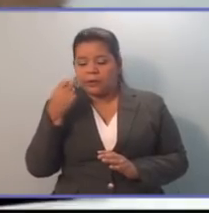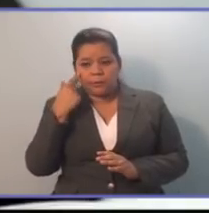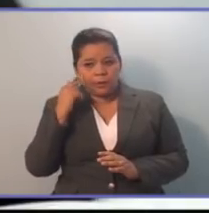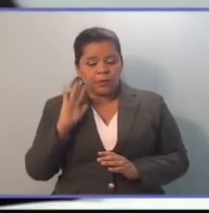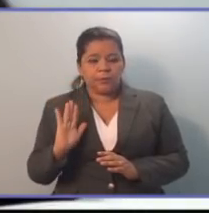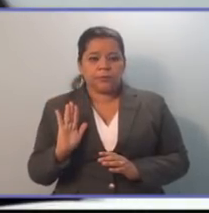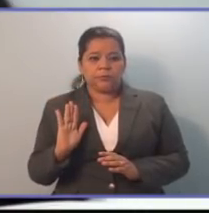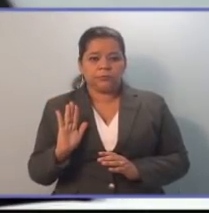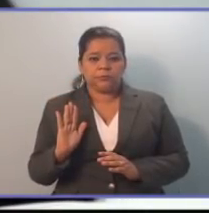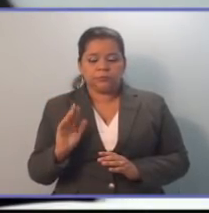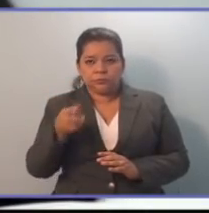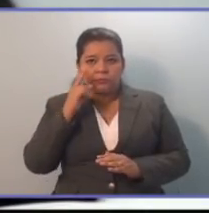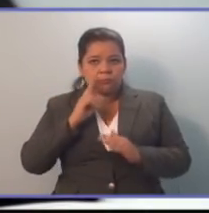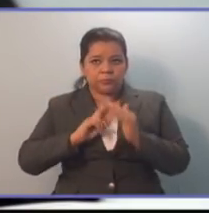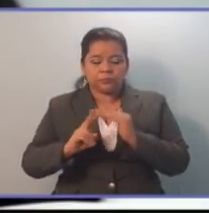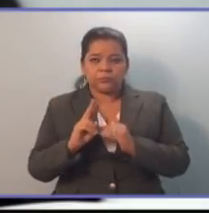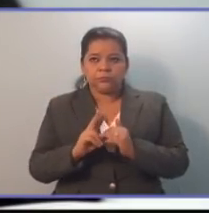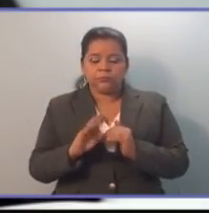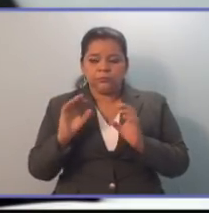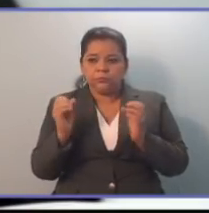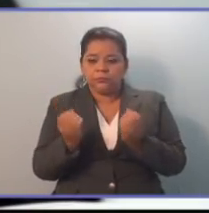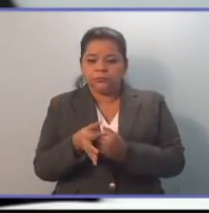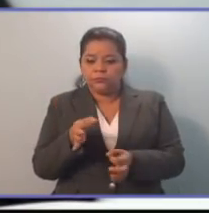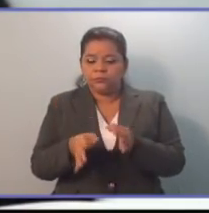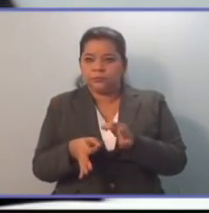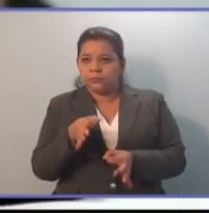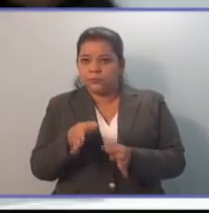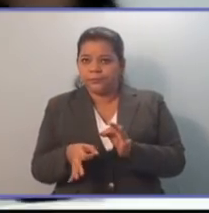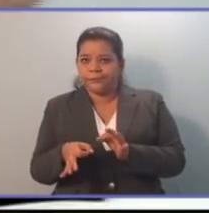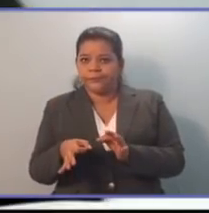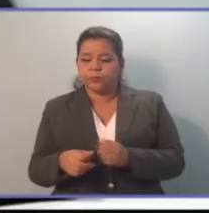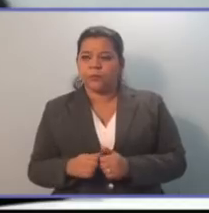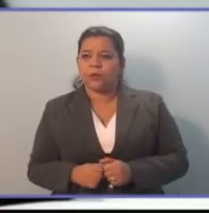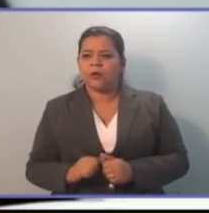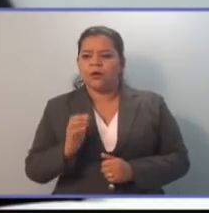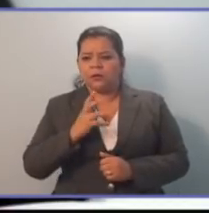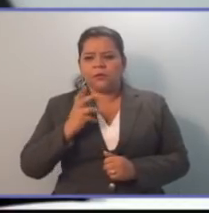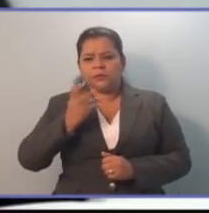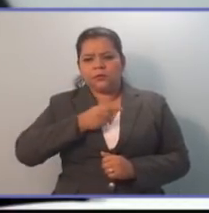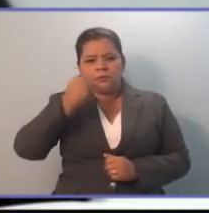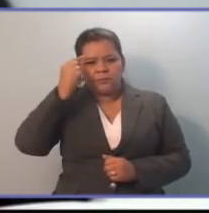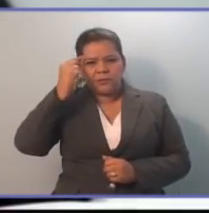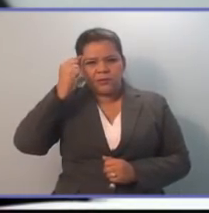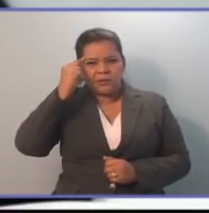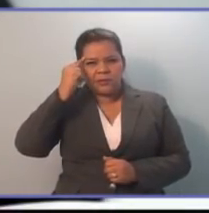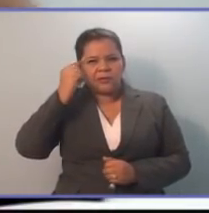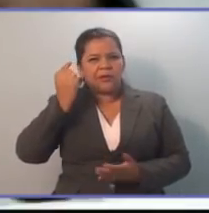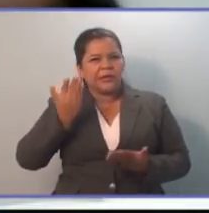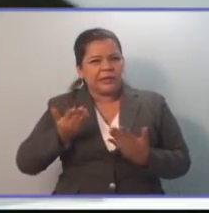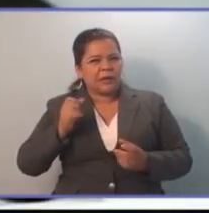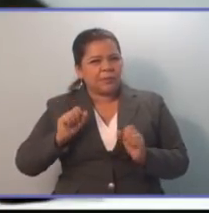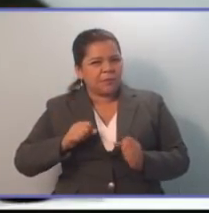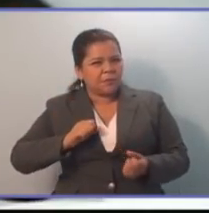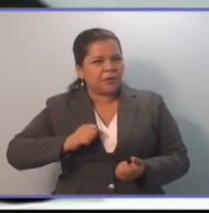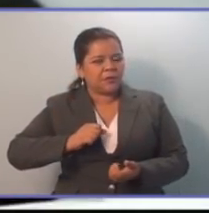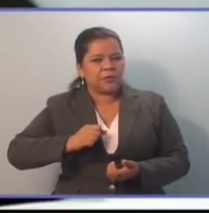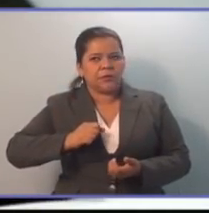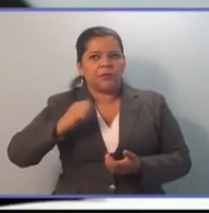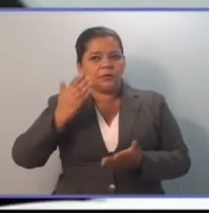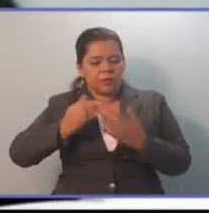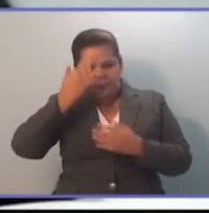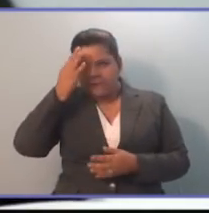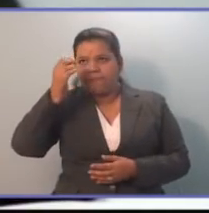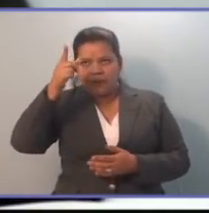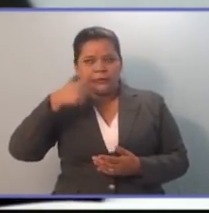proyectándome hacia el órgano judicial y pensando que puedo llegar allá, pues por fe, creo